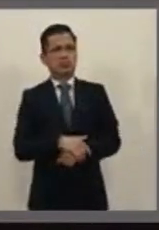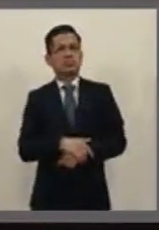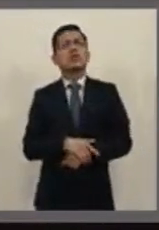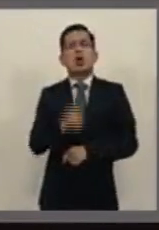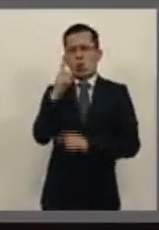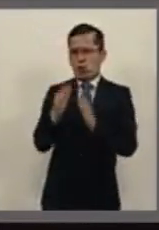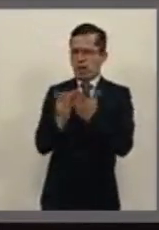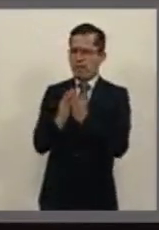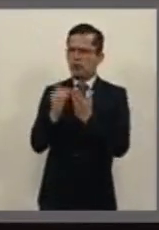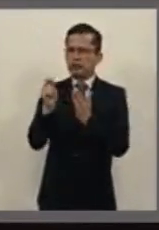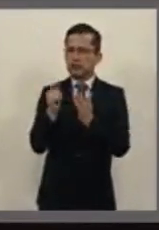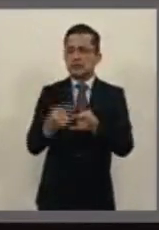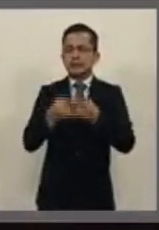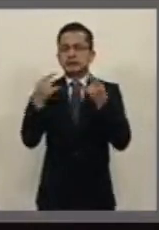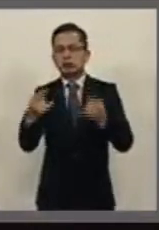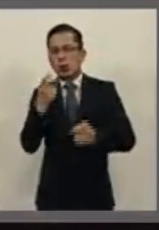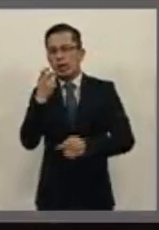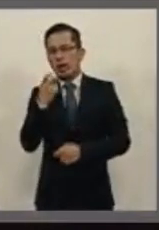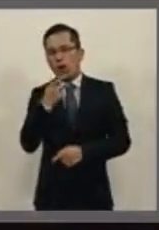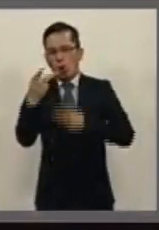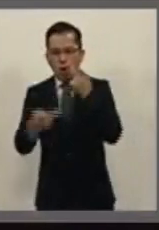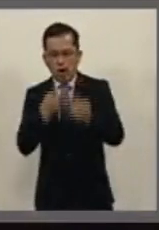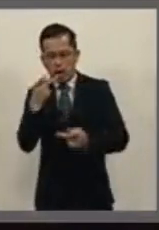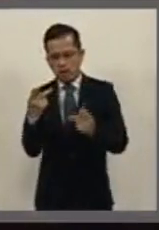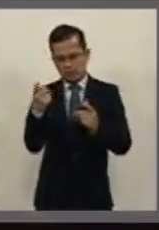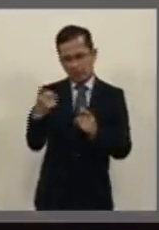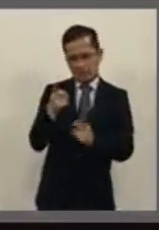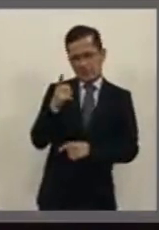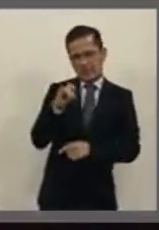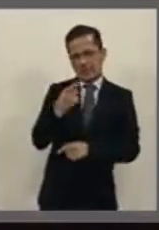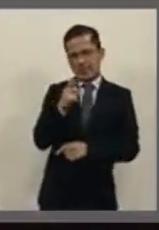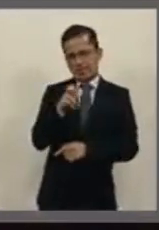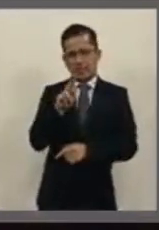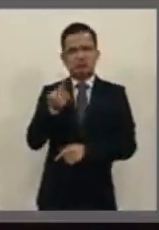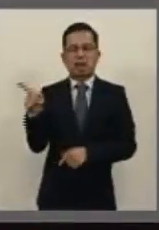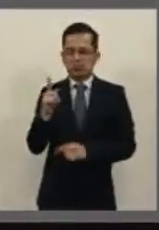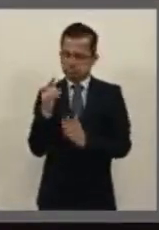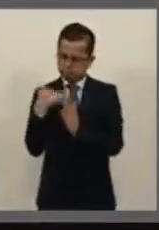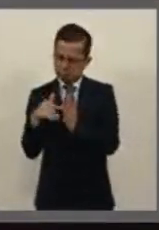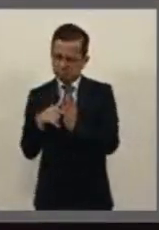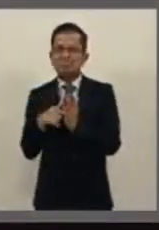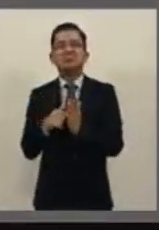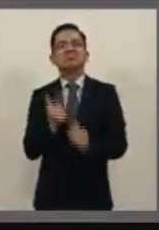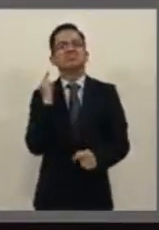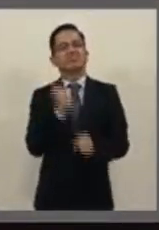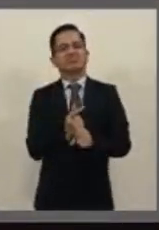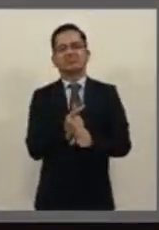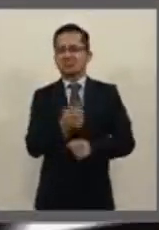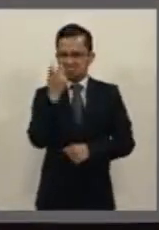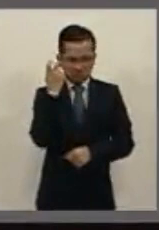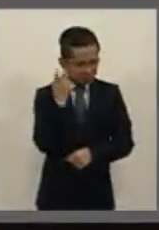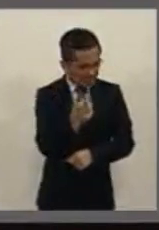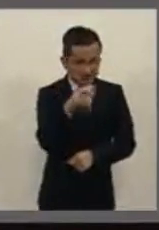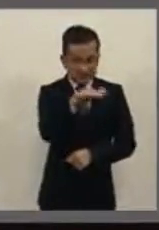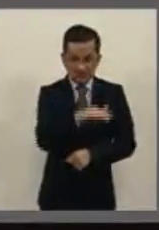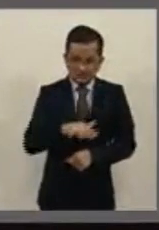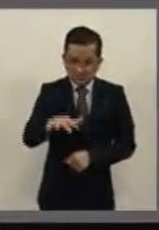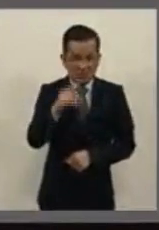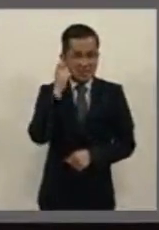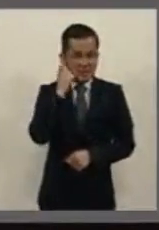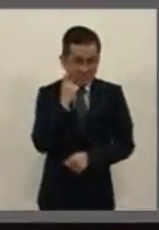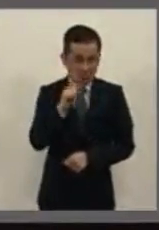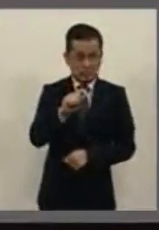Oral de la Infamia de Gibler puede tener meridiana claridad de la pesadilla que se vivió en Guerrero el